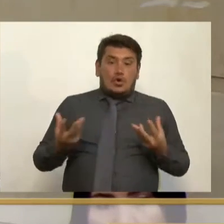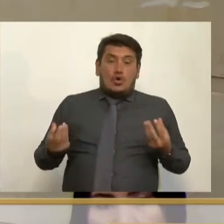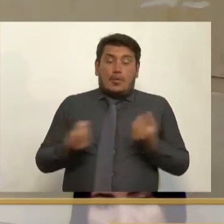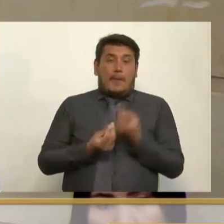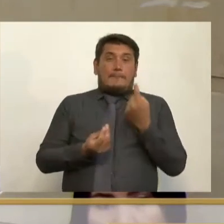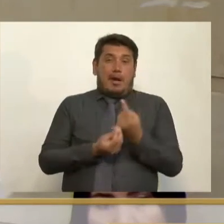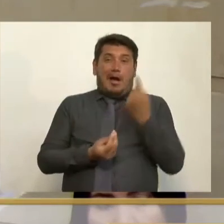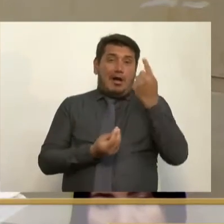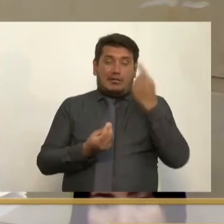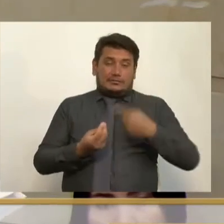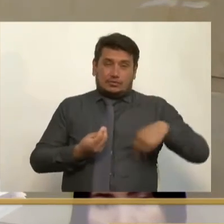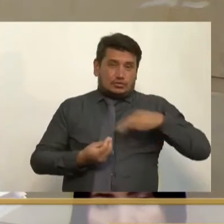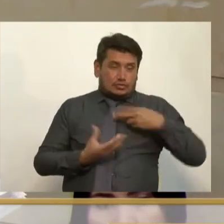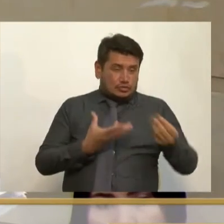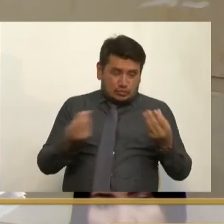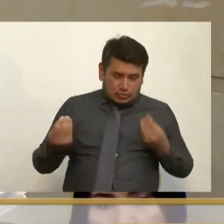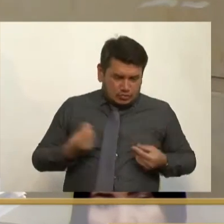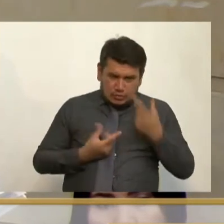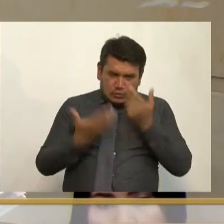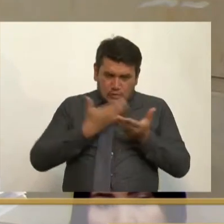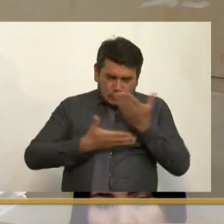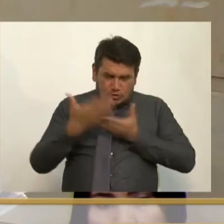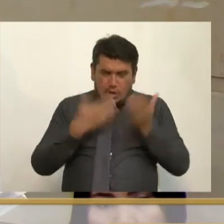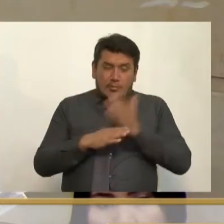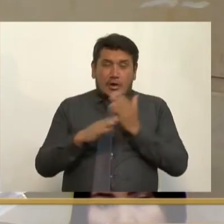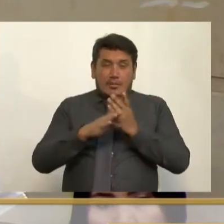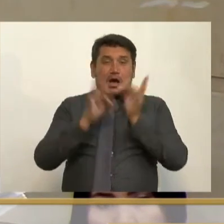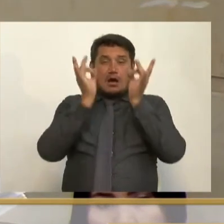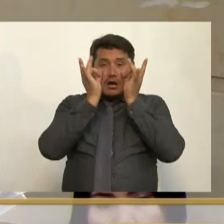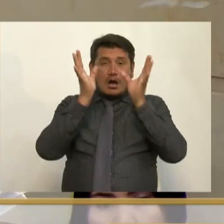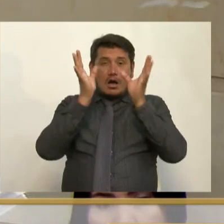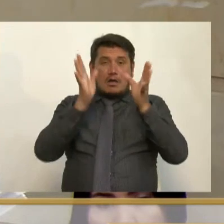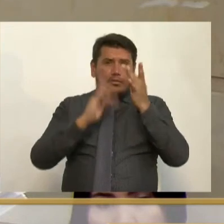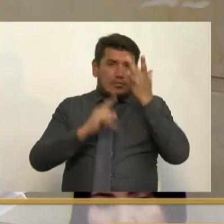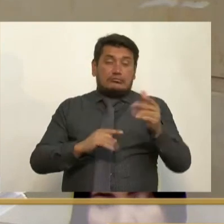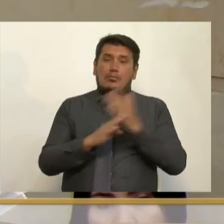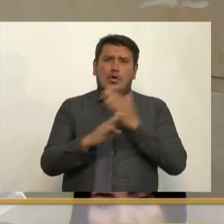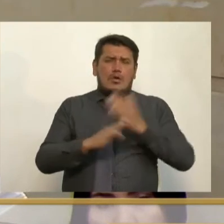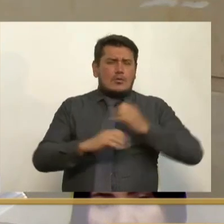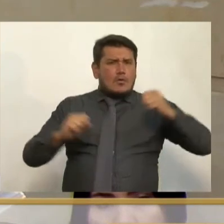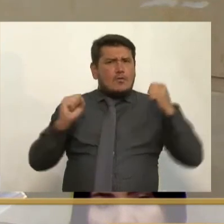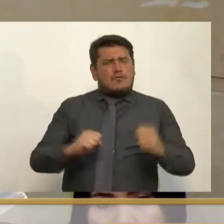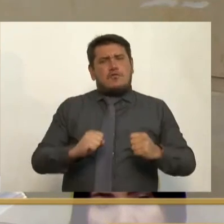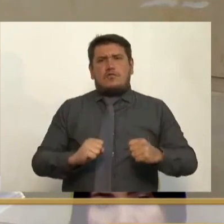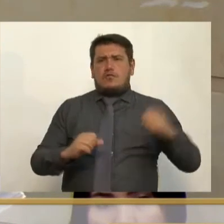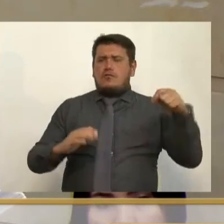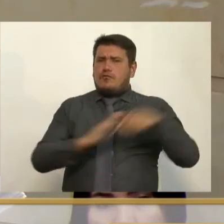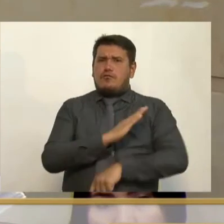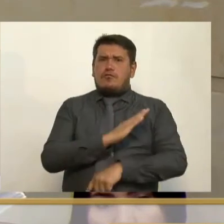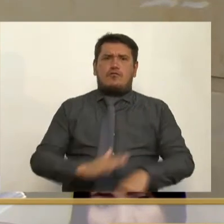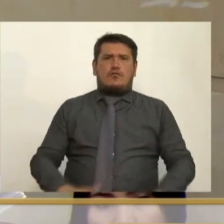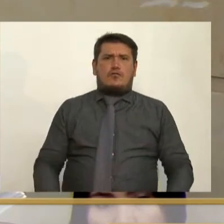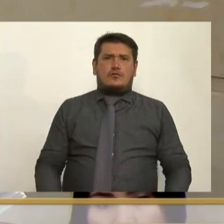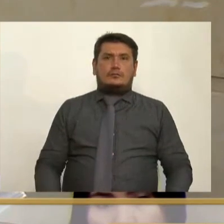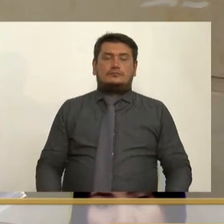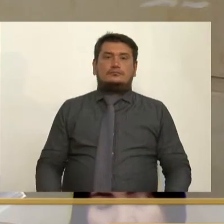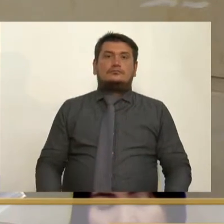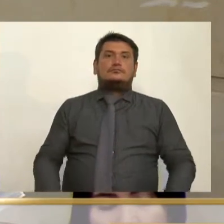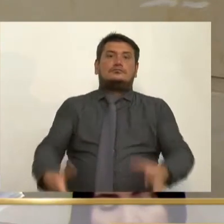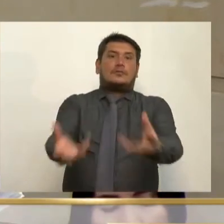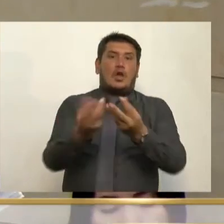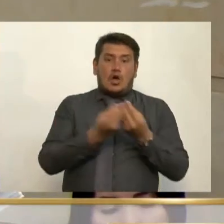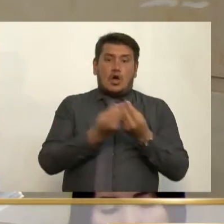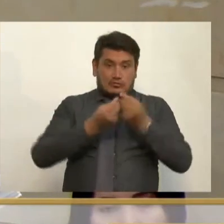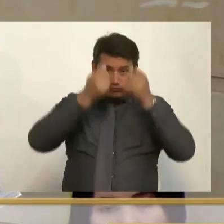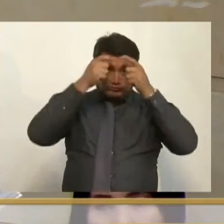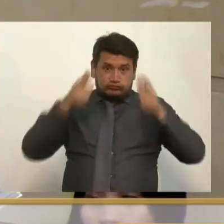merecemos tiempo para analizar esos problemas que son graves, porque son de fondo. Repito, el Consejo de Estado no tiene